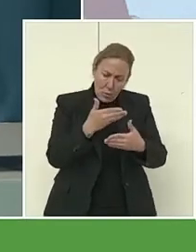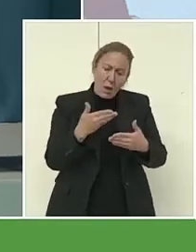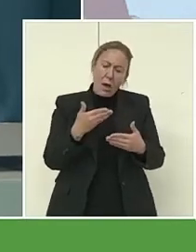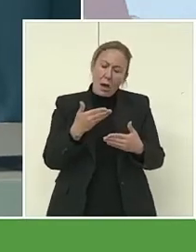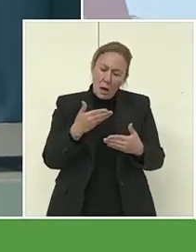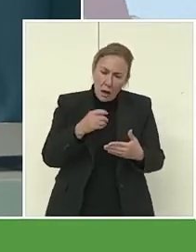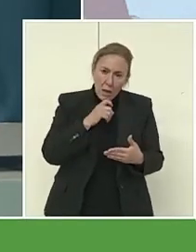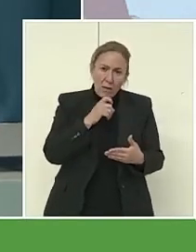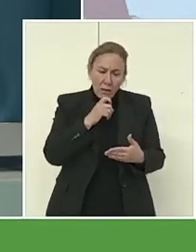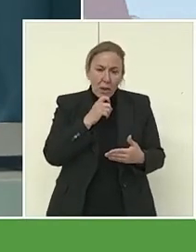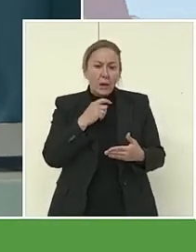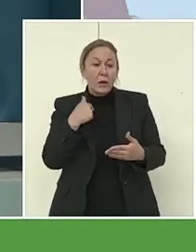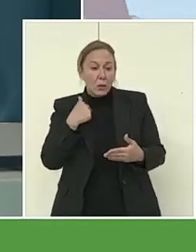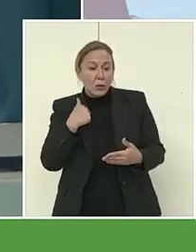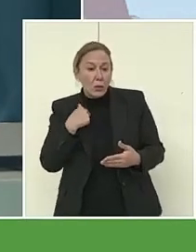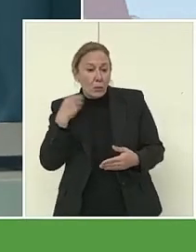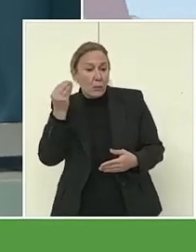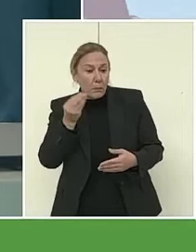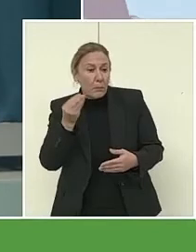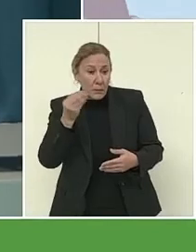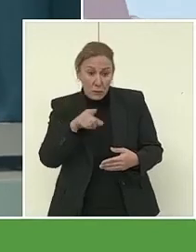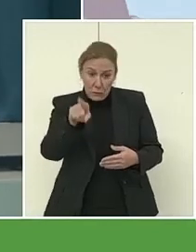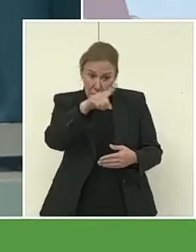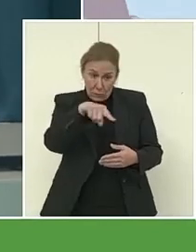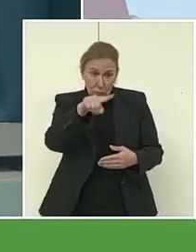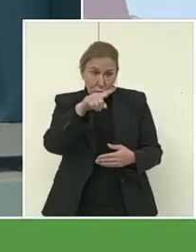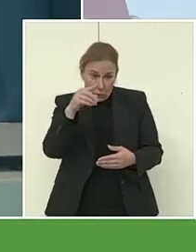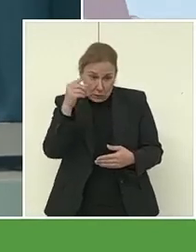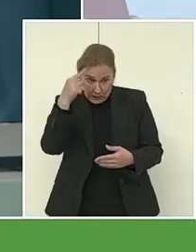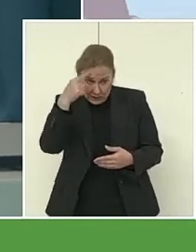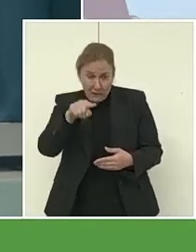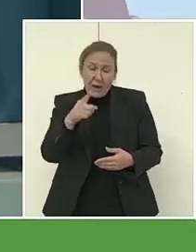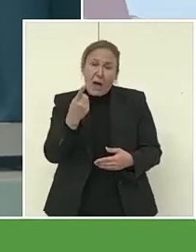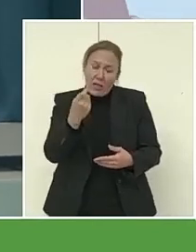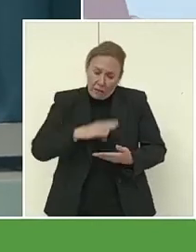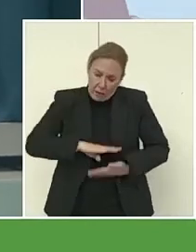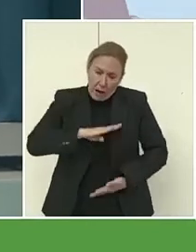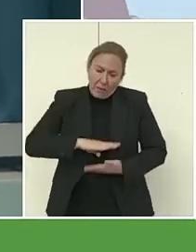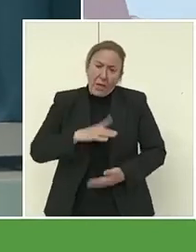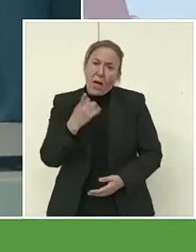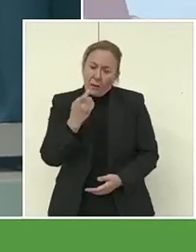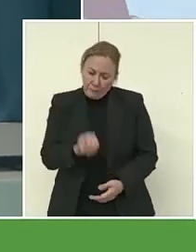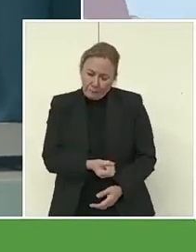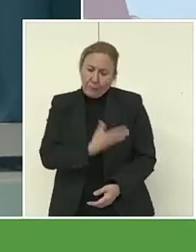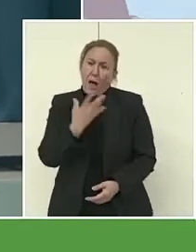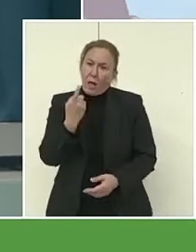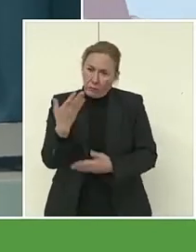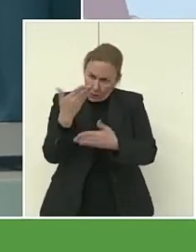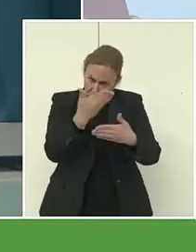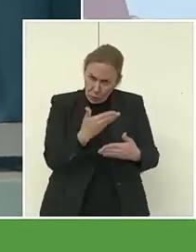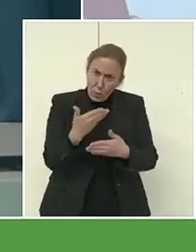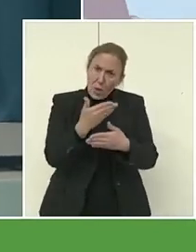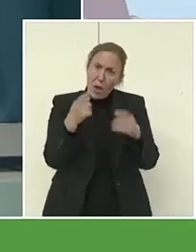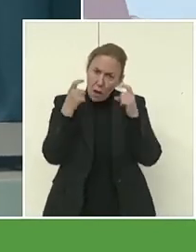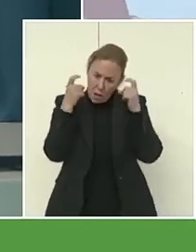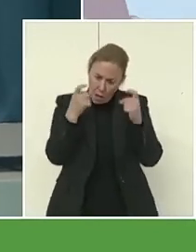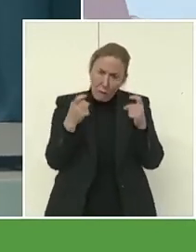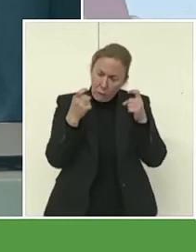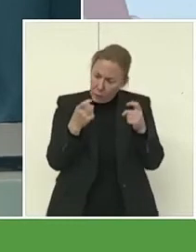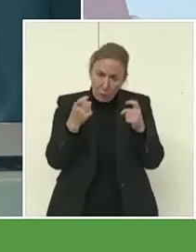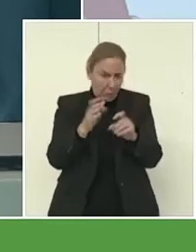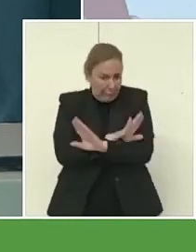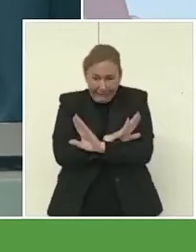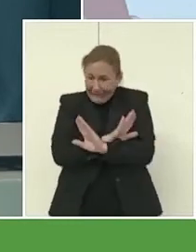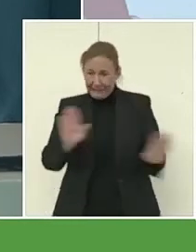hay que fomentar y que potenciar es que tengáis claro que bueno, pues hay que tener ciertas capacidades, hay que currárselo, ¿no? Son disciplinas duras, pero ya está. O